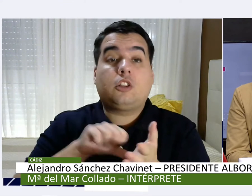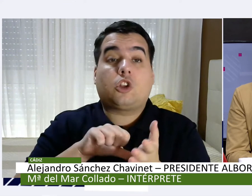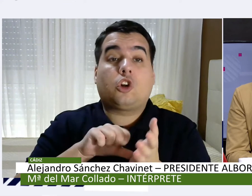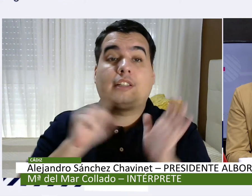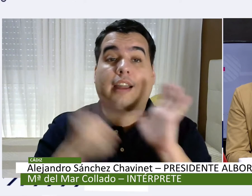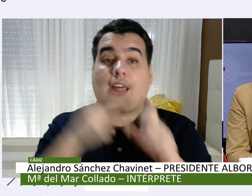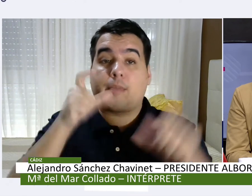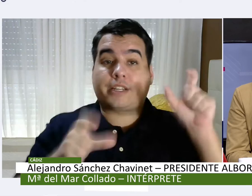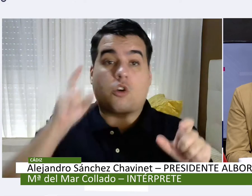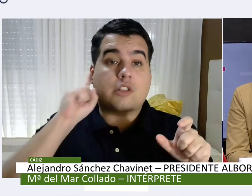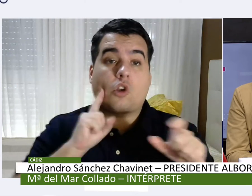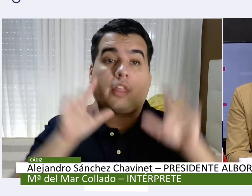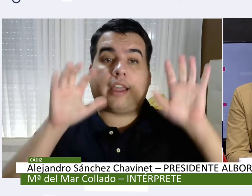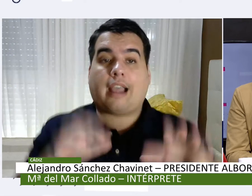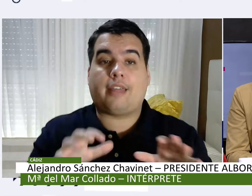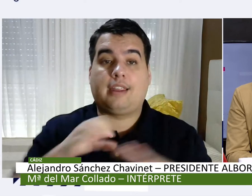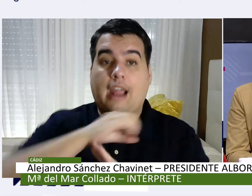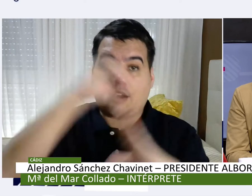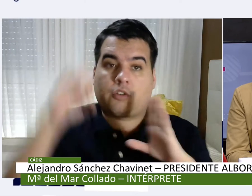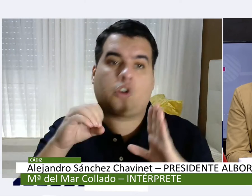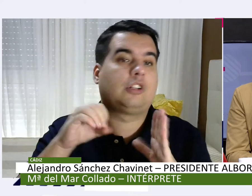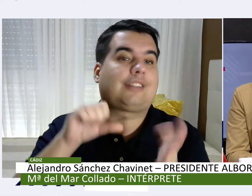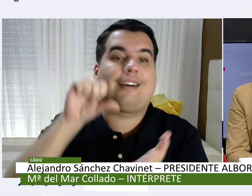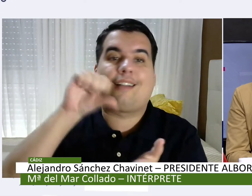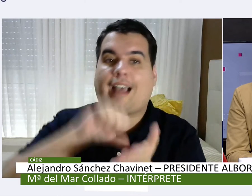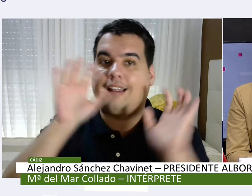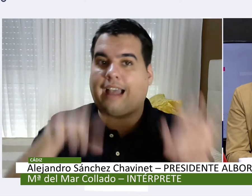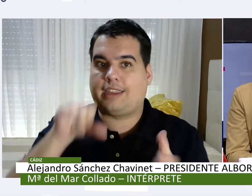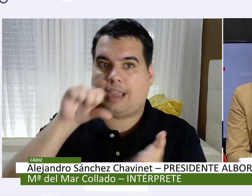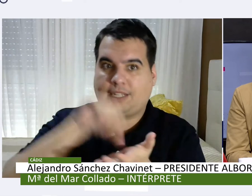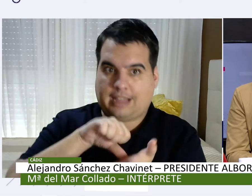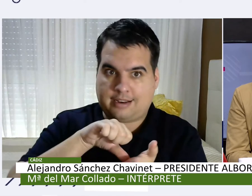El Centro Integral de Personas Sordas de Cádiz, Albor, está